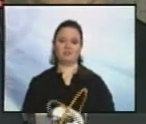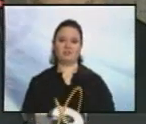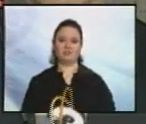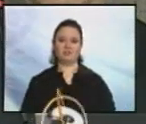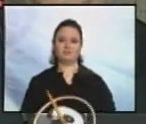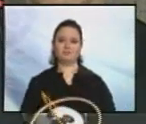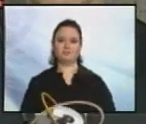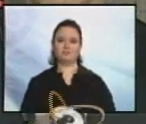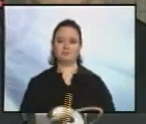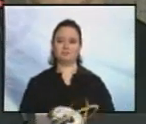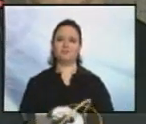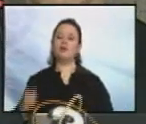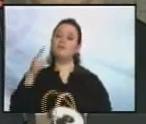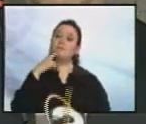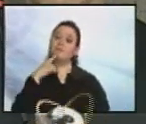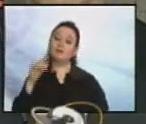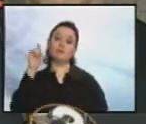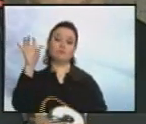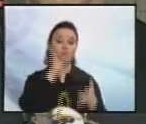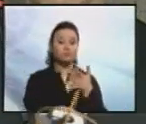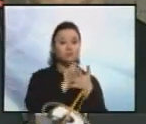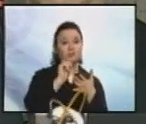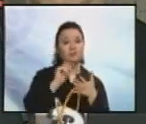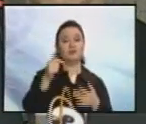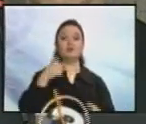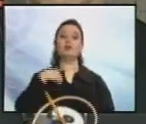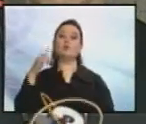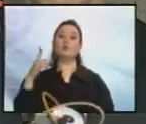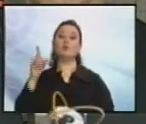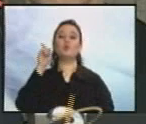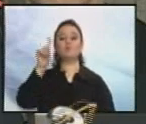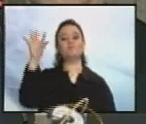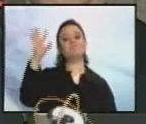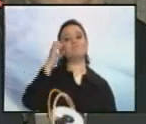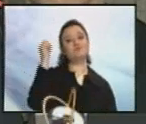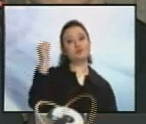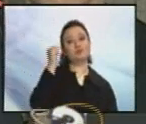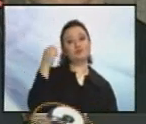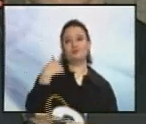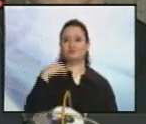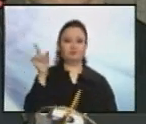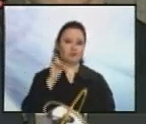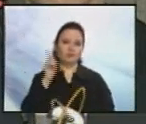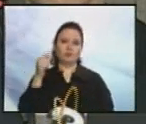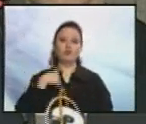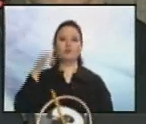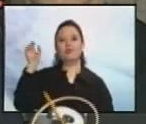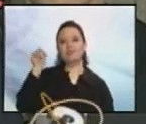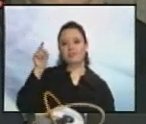José Martí, no sería triunfo, sino deber.